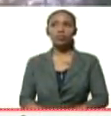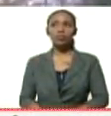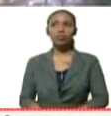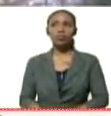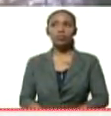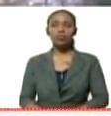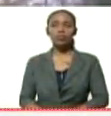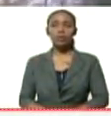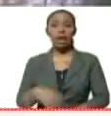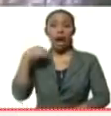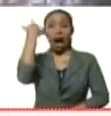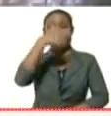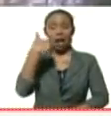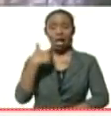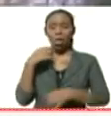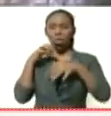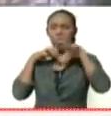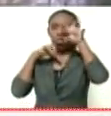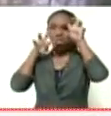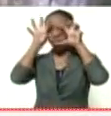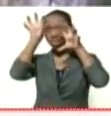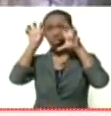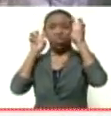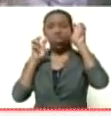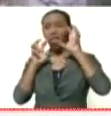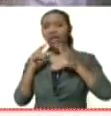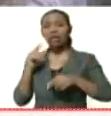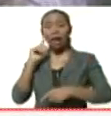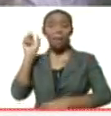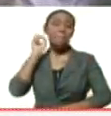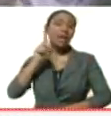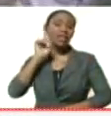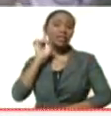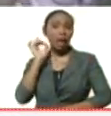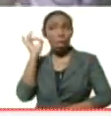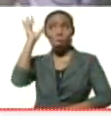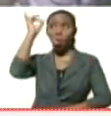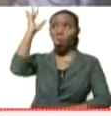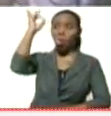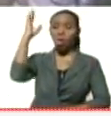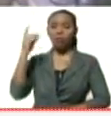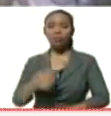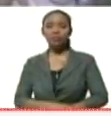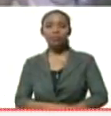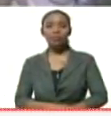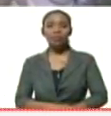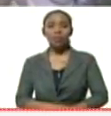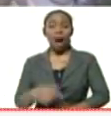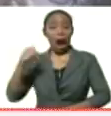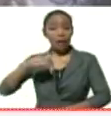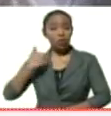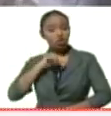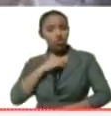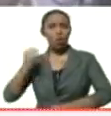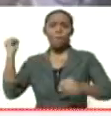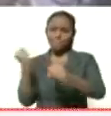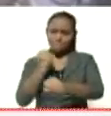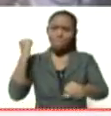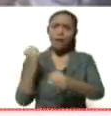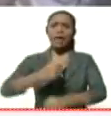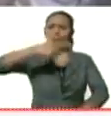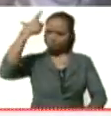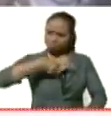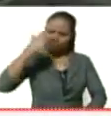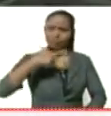A cara brotada, mentira brotada, las mentiras brotadas. Aquí estamos trabajando con la seriedad